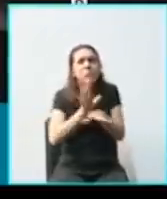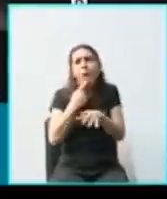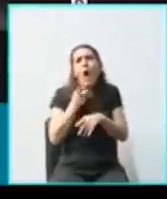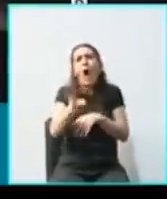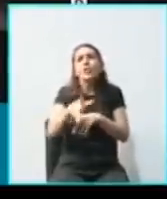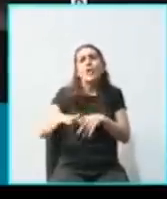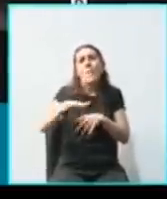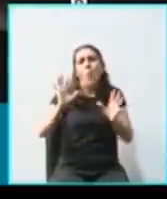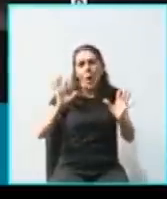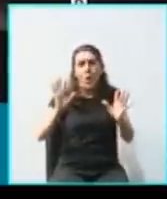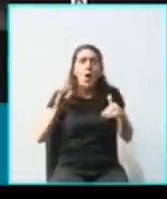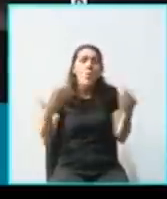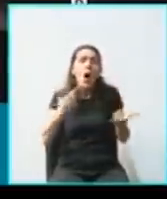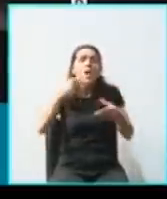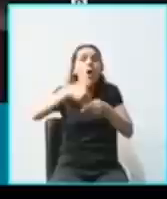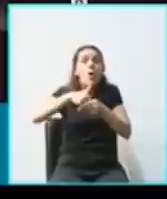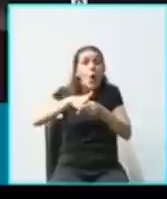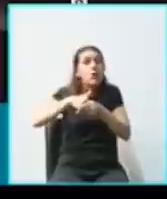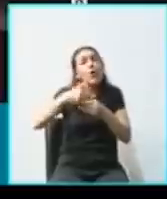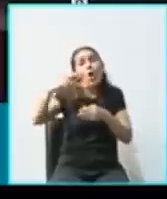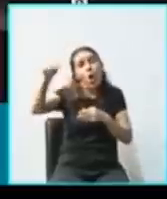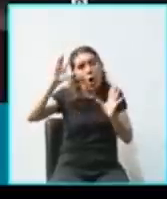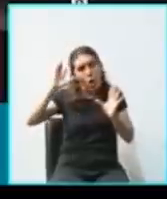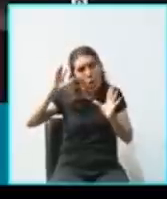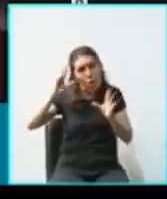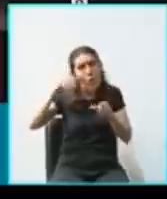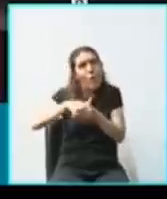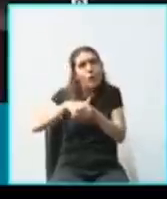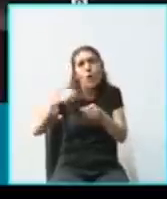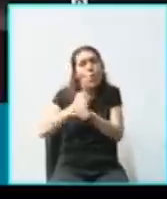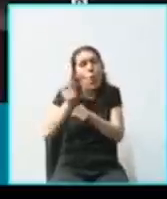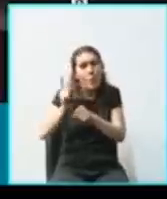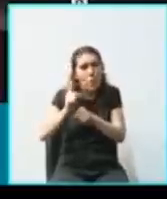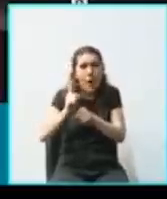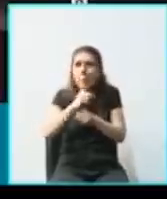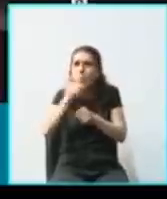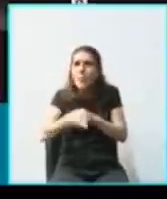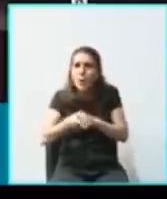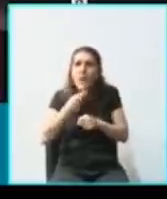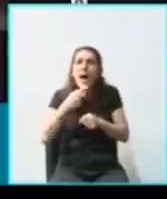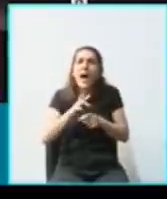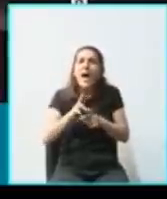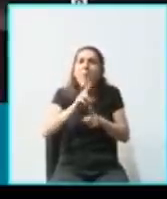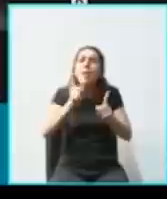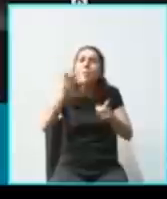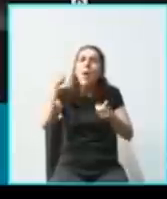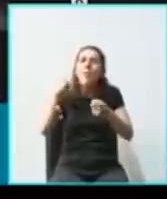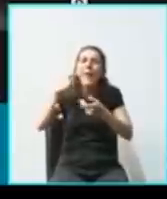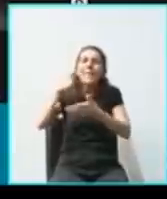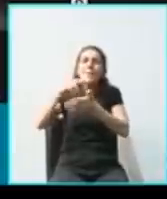pretende aplicar. Así que nuestro voto contrario es absoluto. Repetimos la votación de la lectura de primera